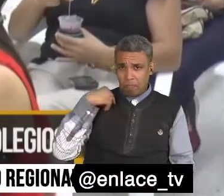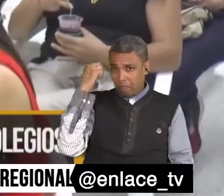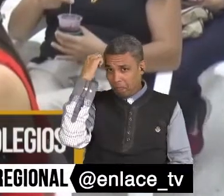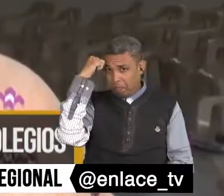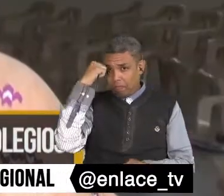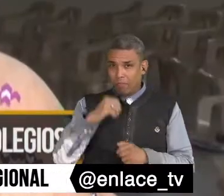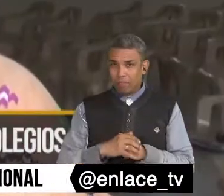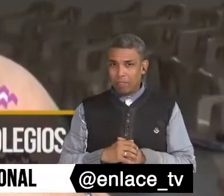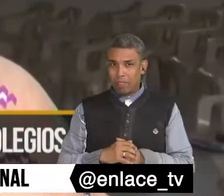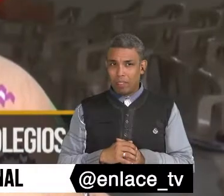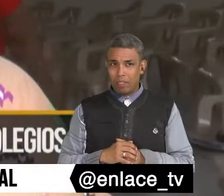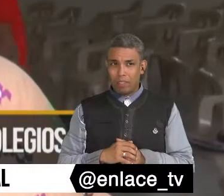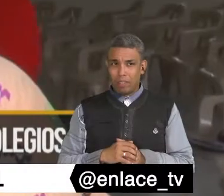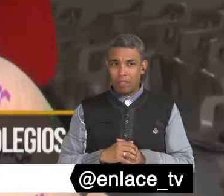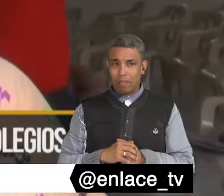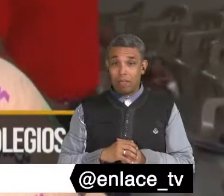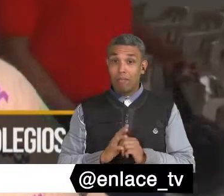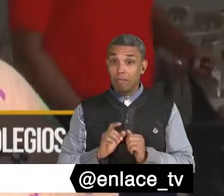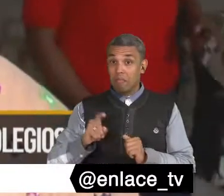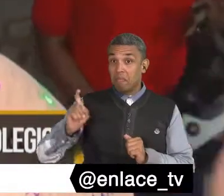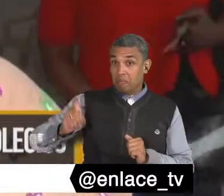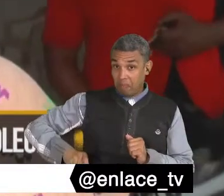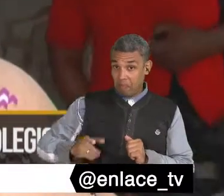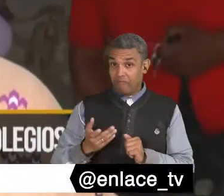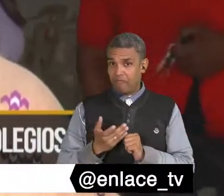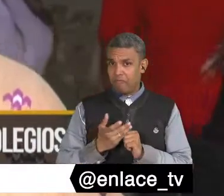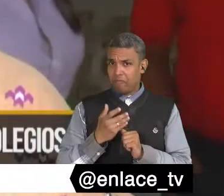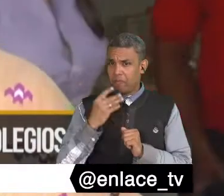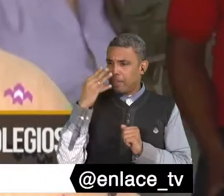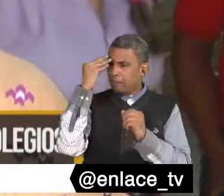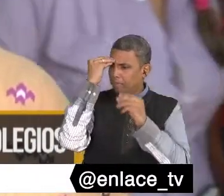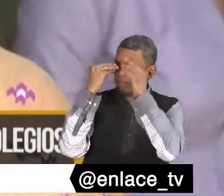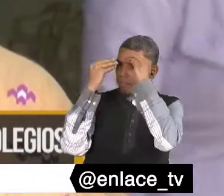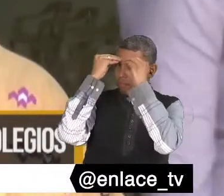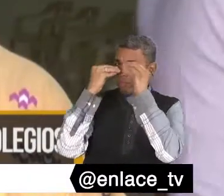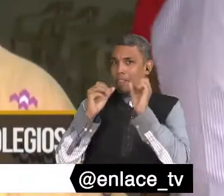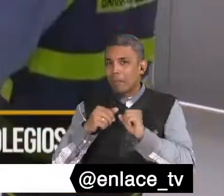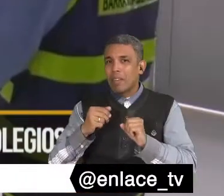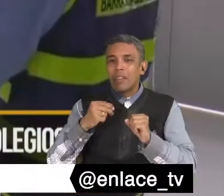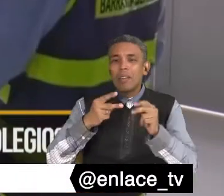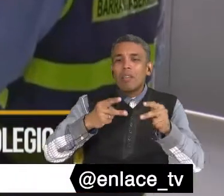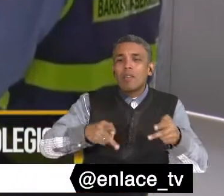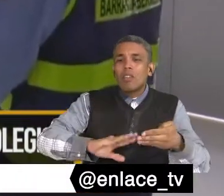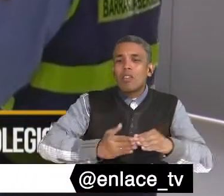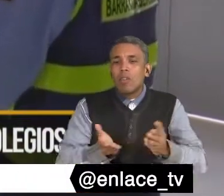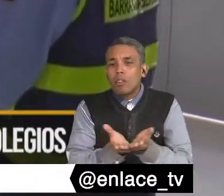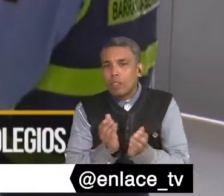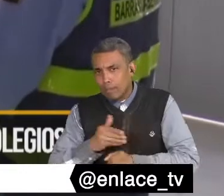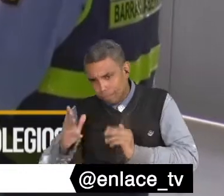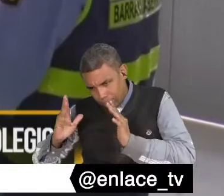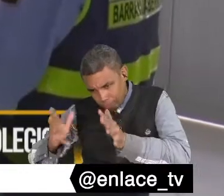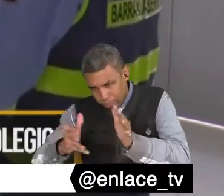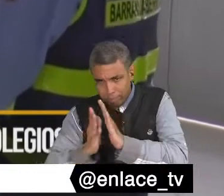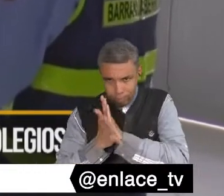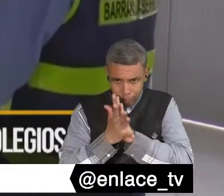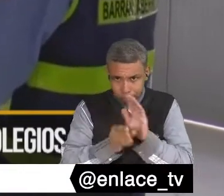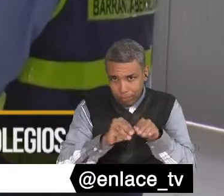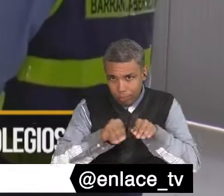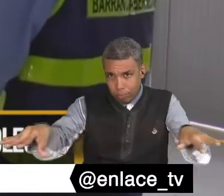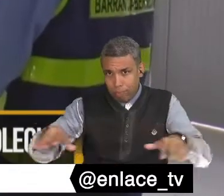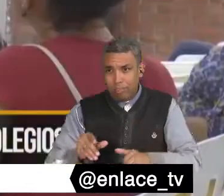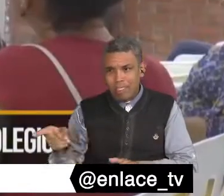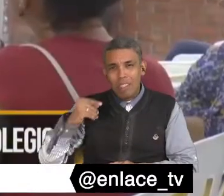mente y nos sirve para así divulgarlo a nuestros alumnos. Este tipo de capacitaciones se seguirá